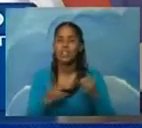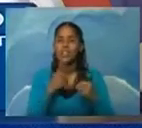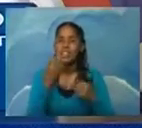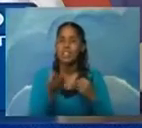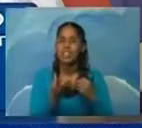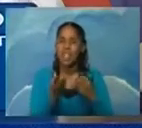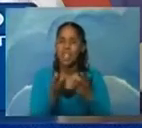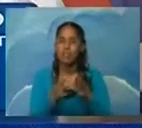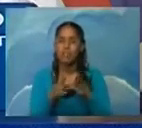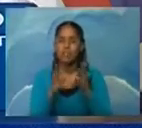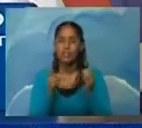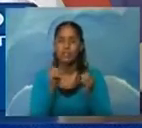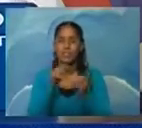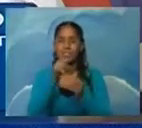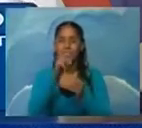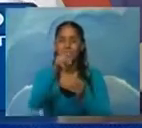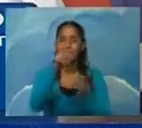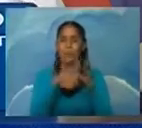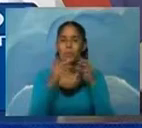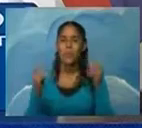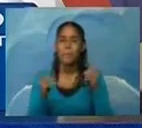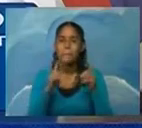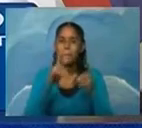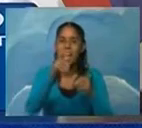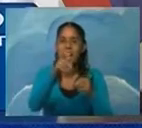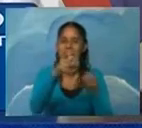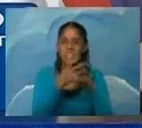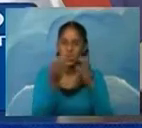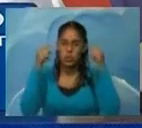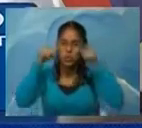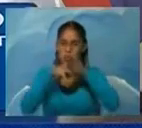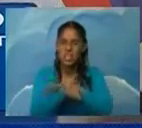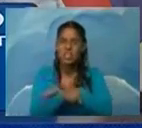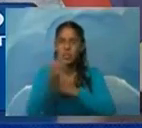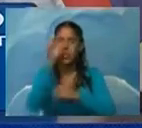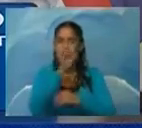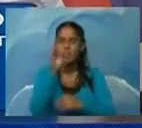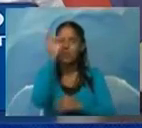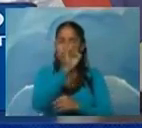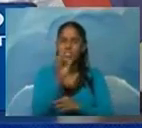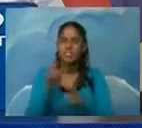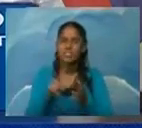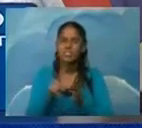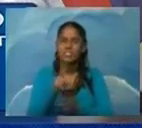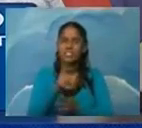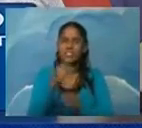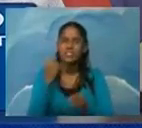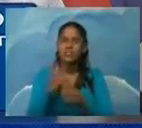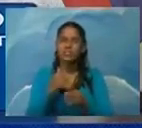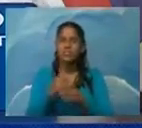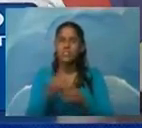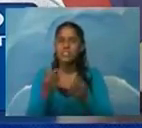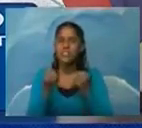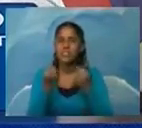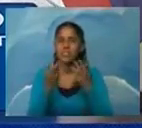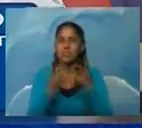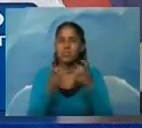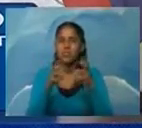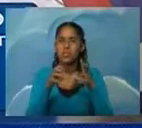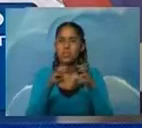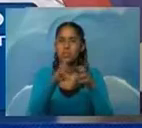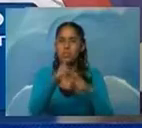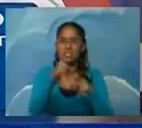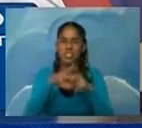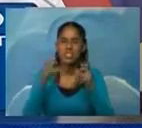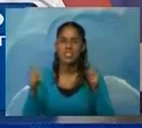le hierven esos microbios, parásitos, esas bacterias, hierven así, hermano, como una gusanera. A la luz